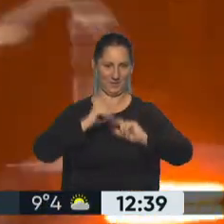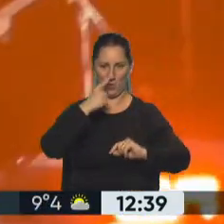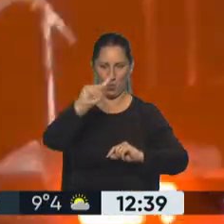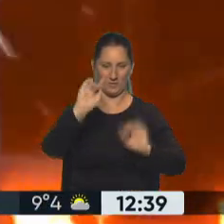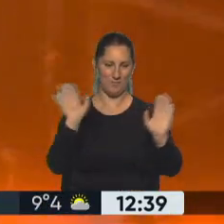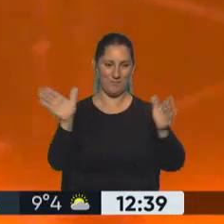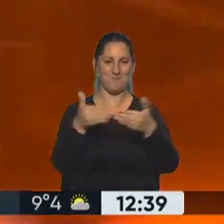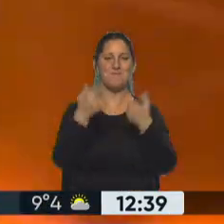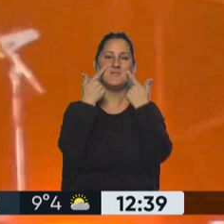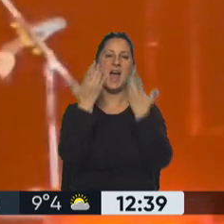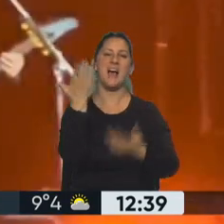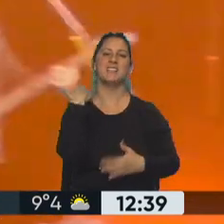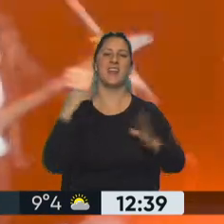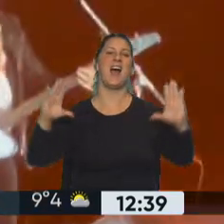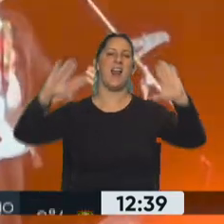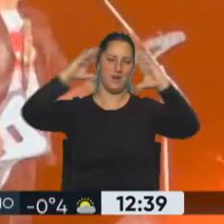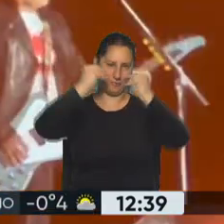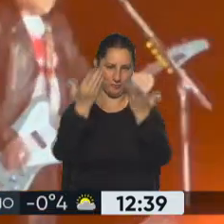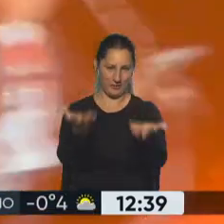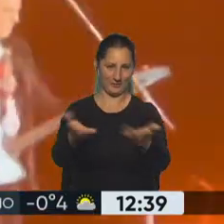vamos con lo que pasaba anoche? Dale, vamos. Disfrutamos.